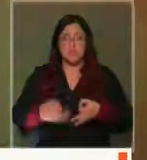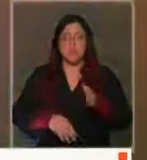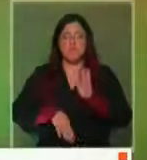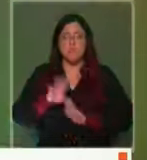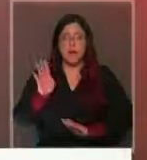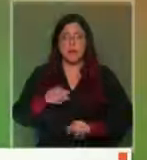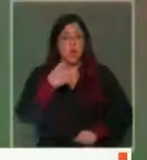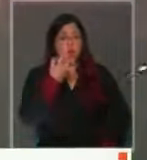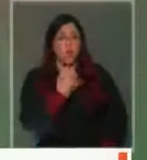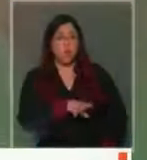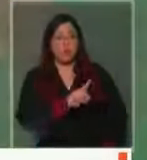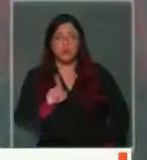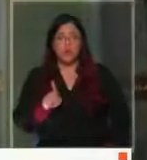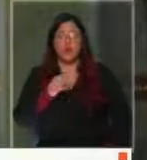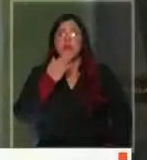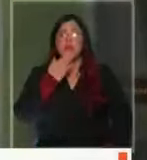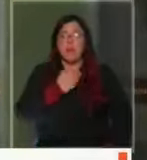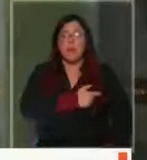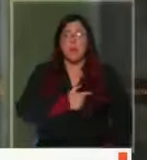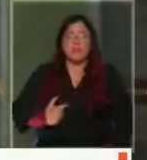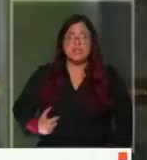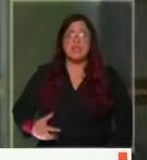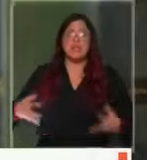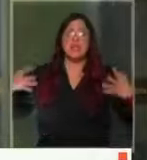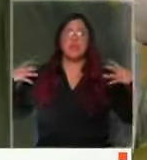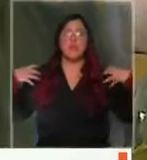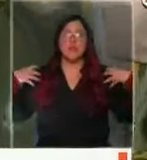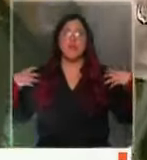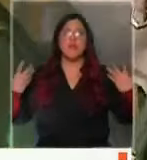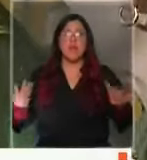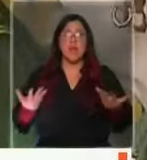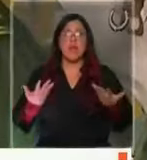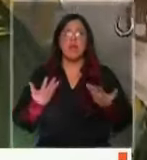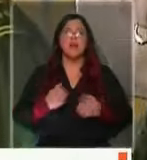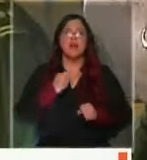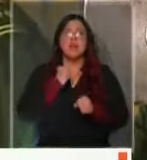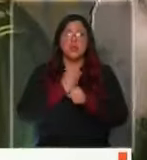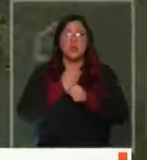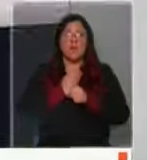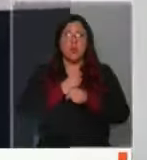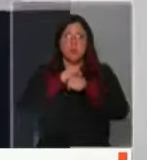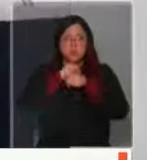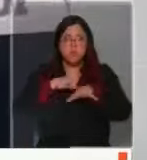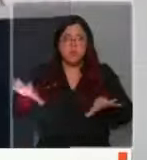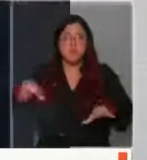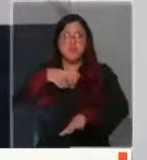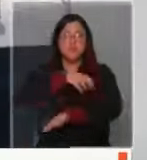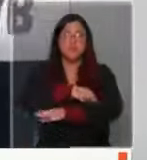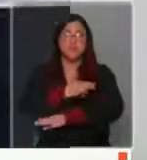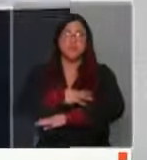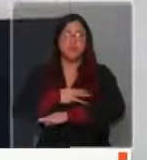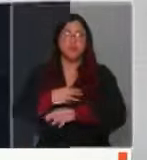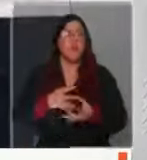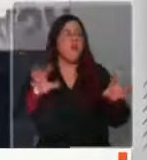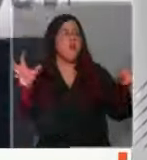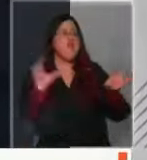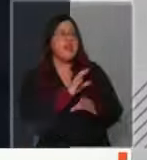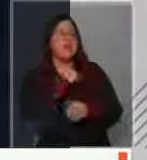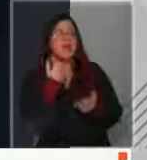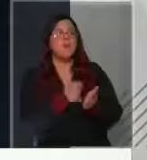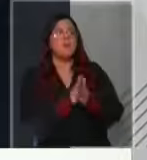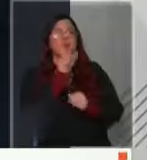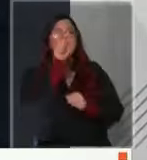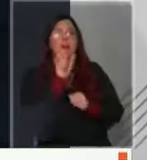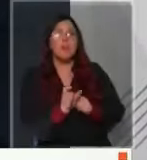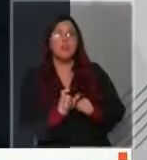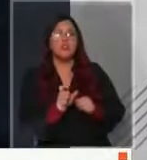fue lo único. El mandatario también encabezó el inicio de un masivo operativo enjambre en la región metropolitana. Violento homicidio de una persona que